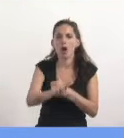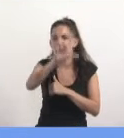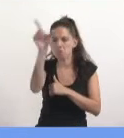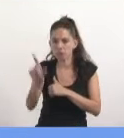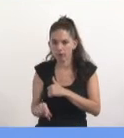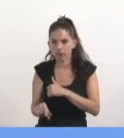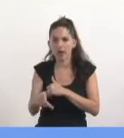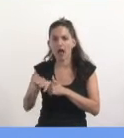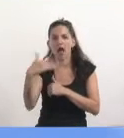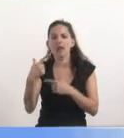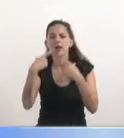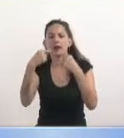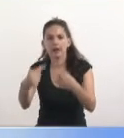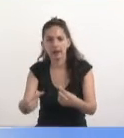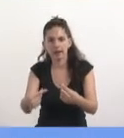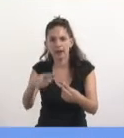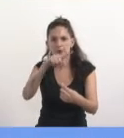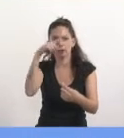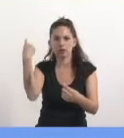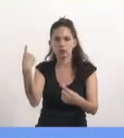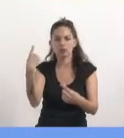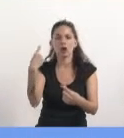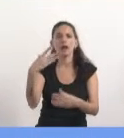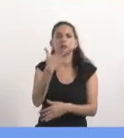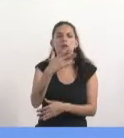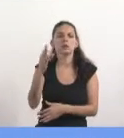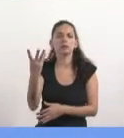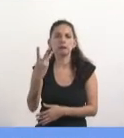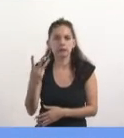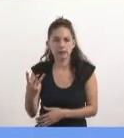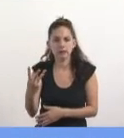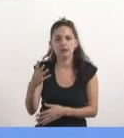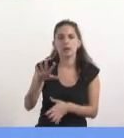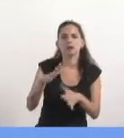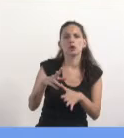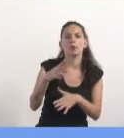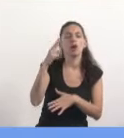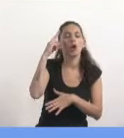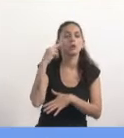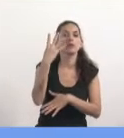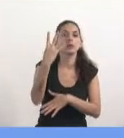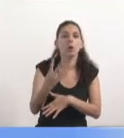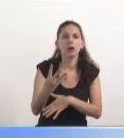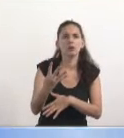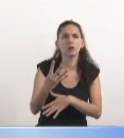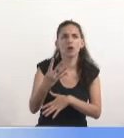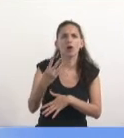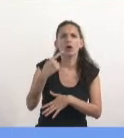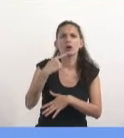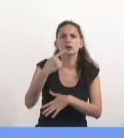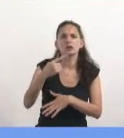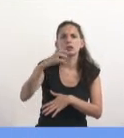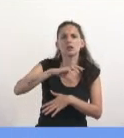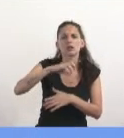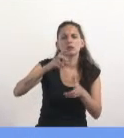más declamado en la Constitución original del 53 y realmente en el 94 se consolidaron institutos. Se acabó la